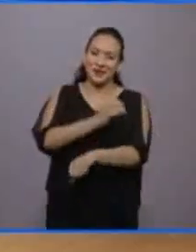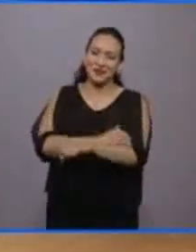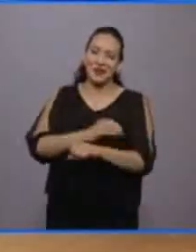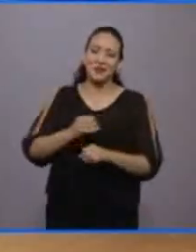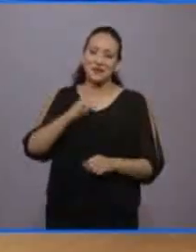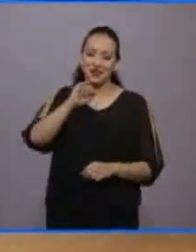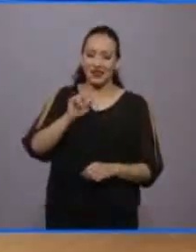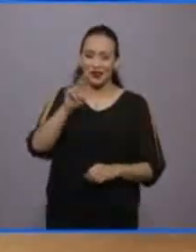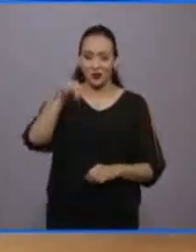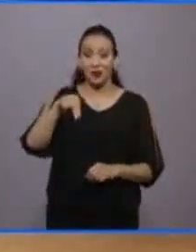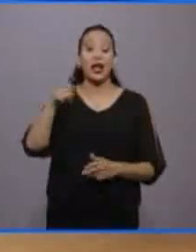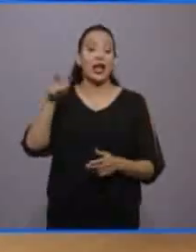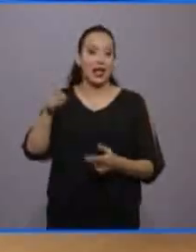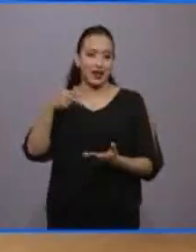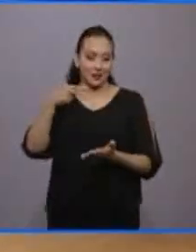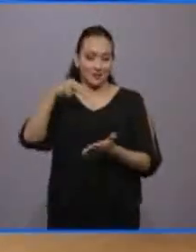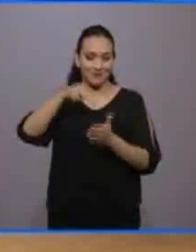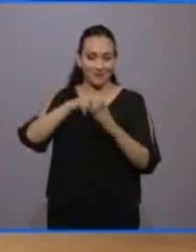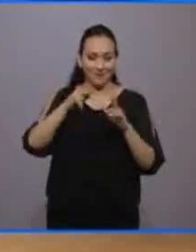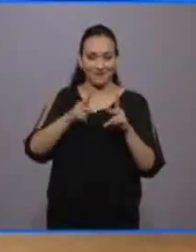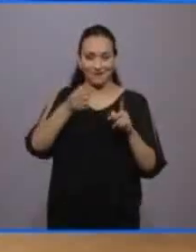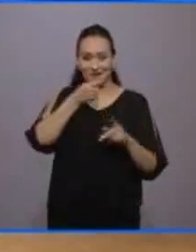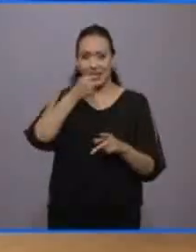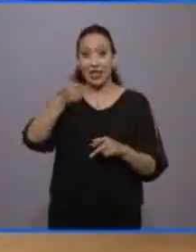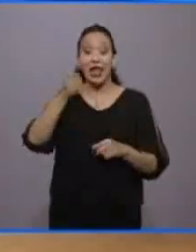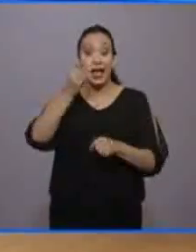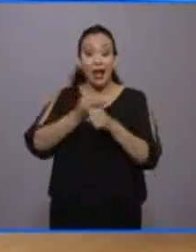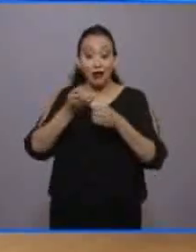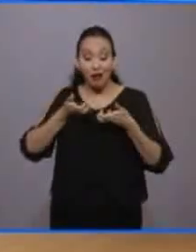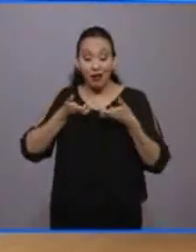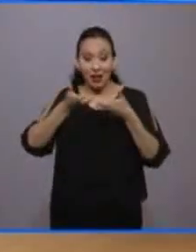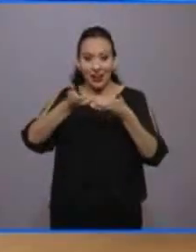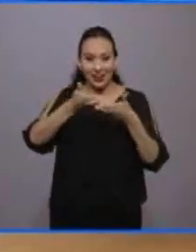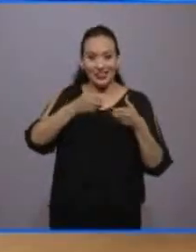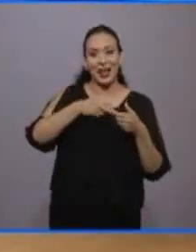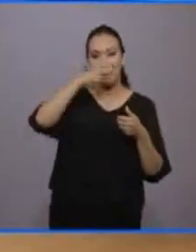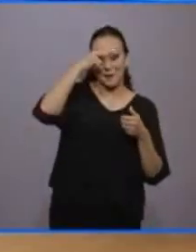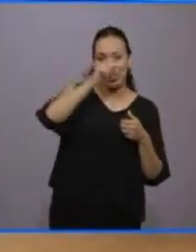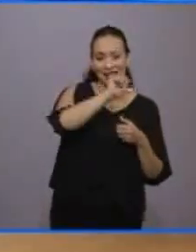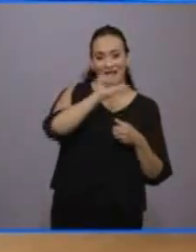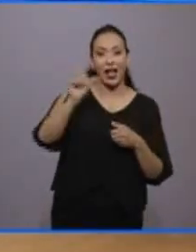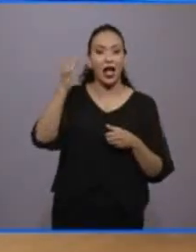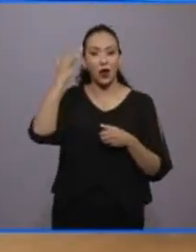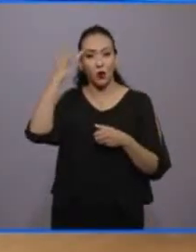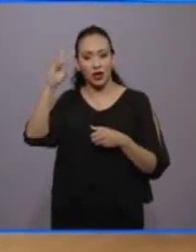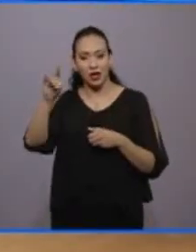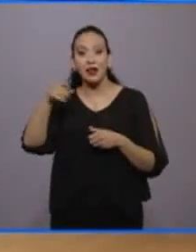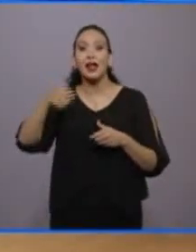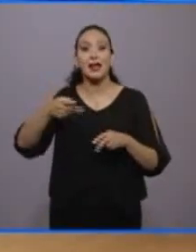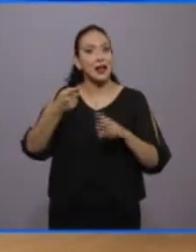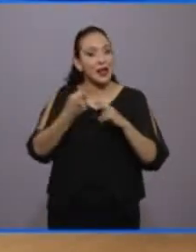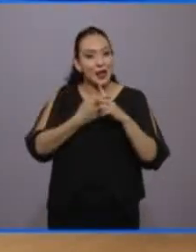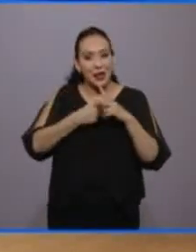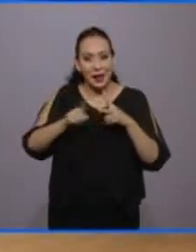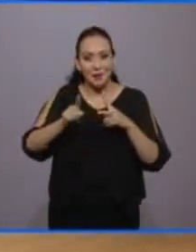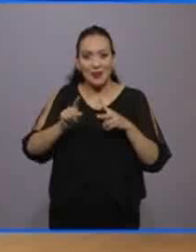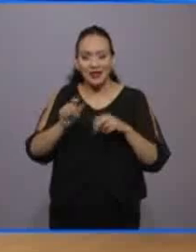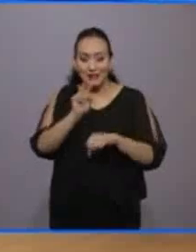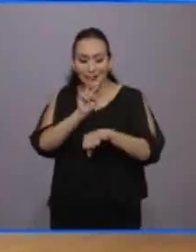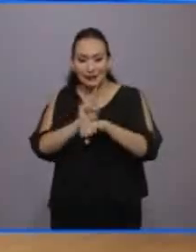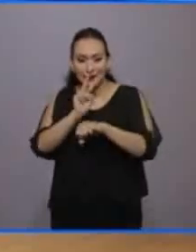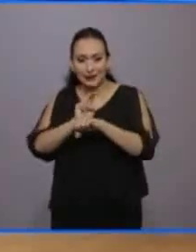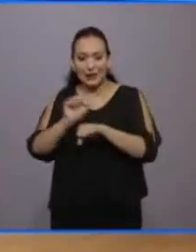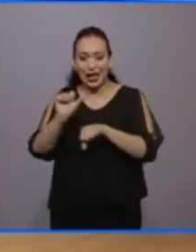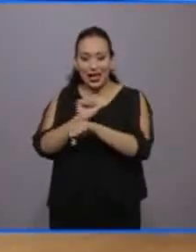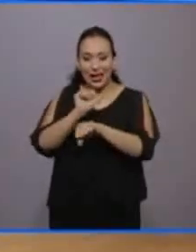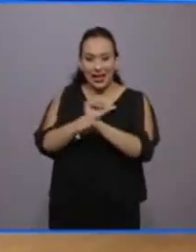González, quien se encuentra en la carretera México-Cuernavaca, en donde se puso en marcha el operativo carretero de Semana Santa